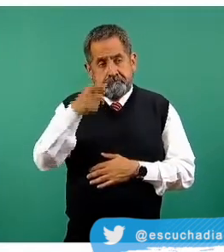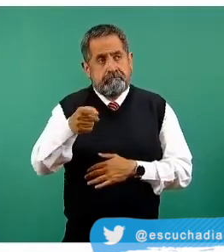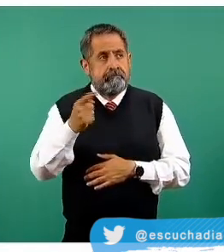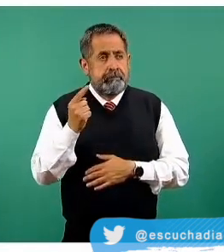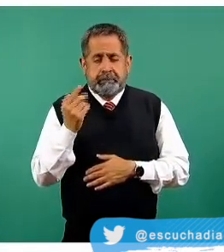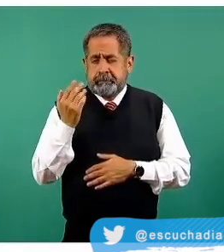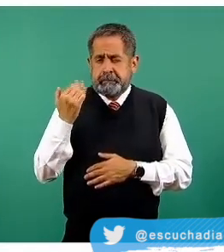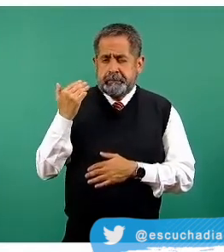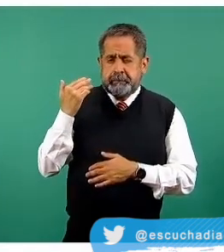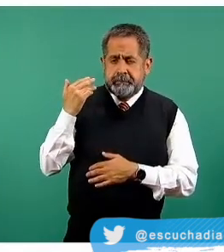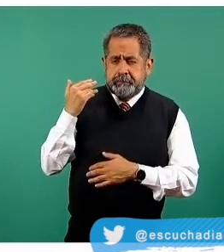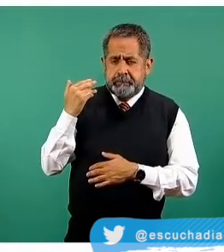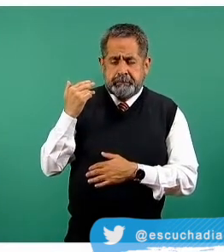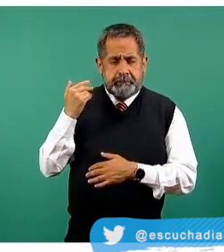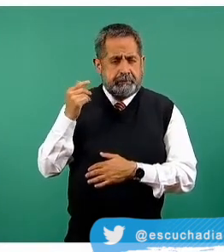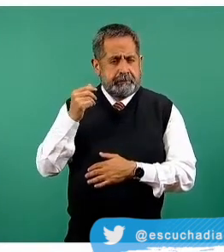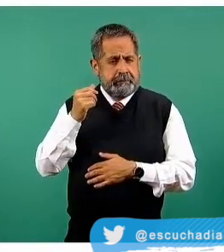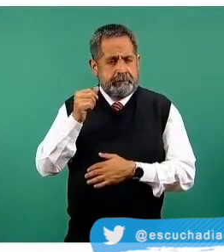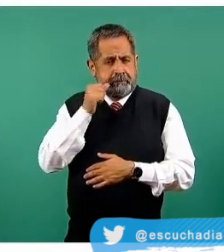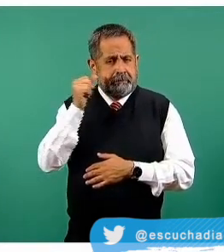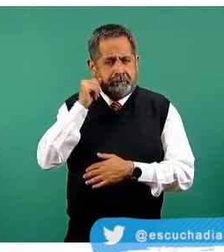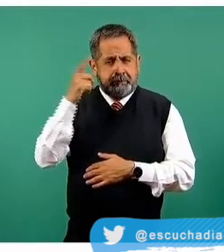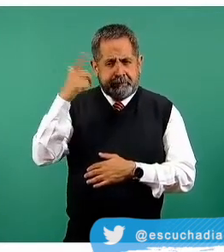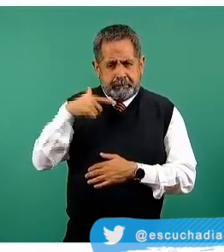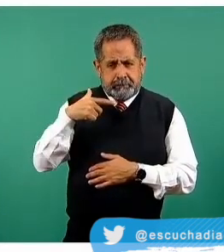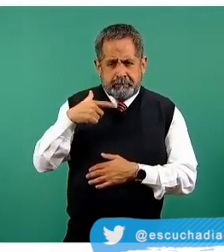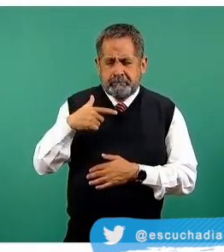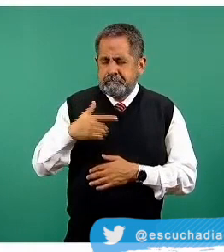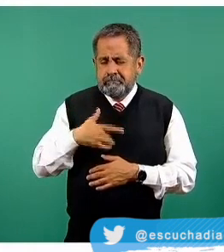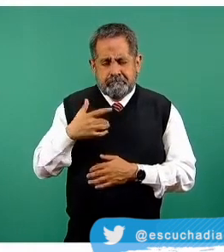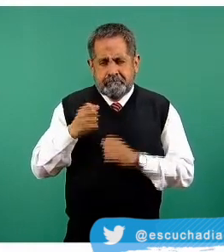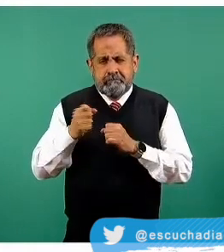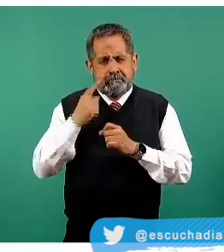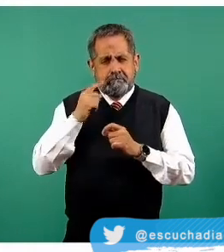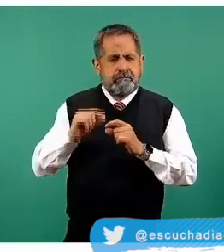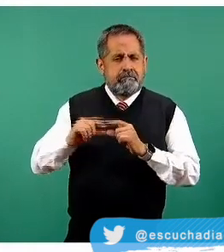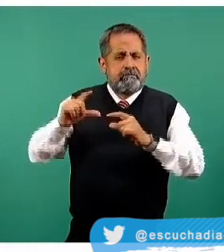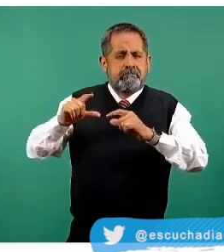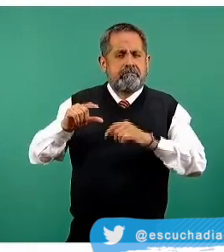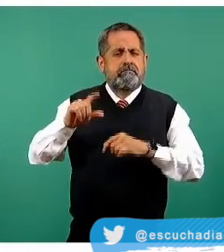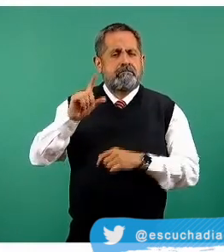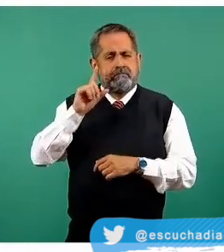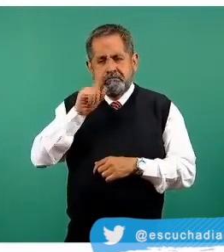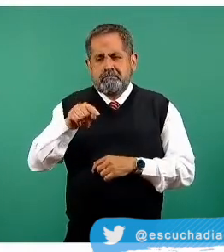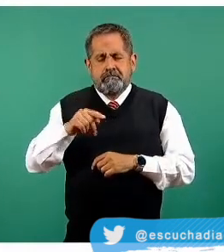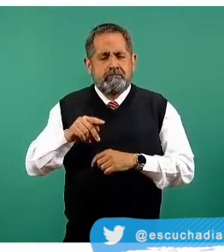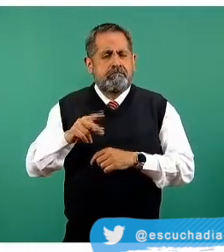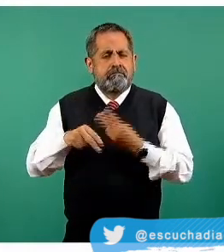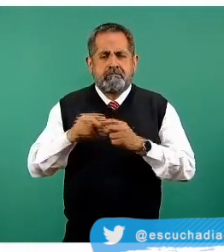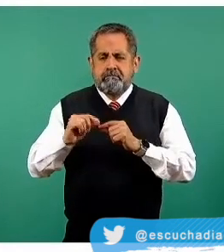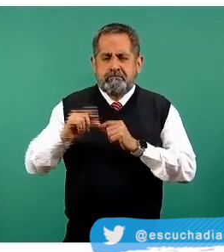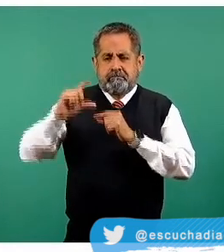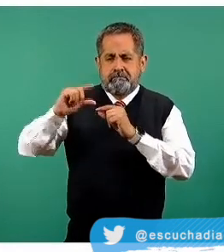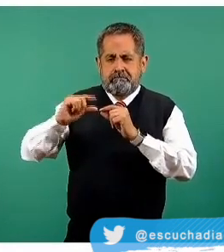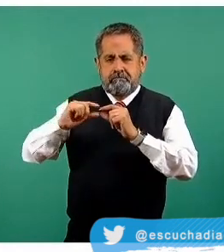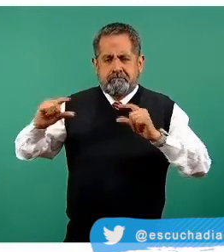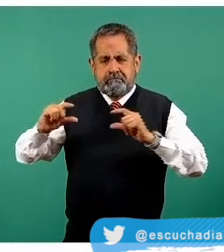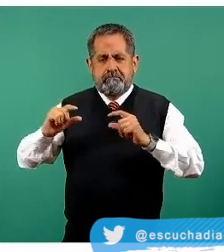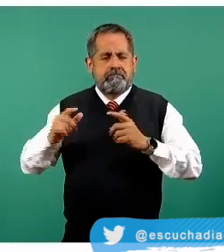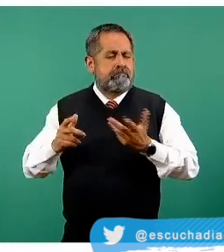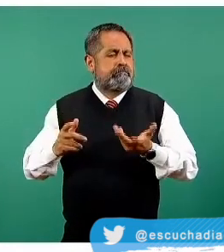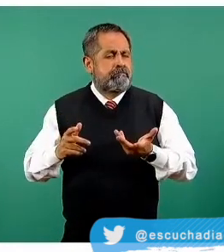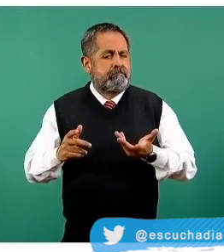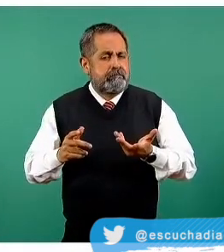el cierre de la noche de seguro esta cifra para el día de hoy va a incrementarse y por lo mismo